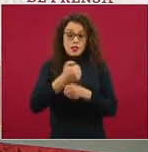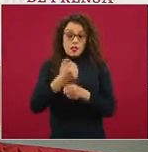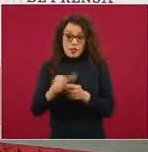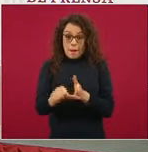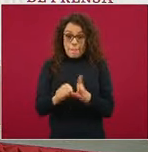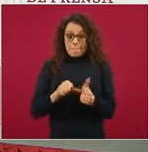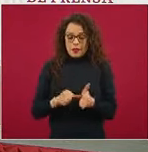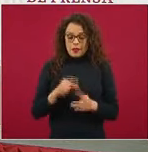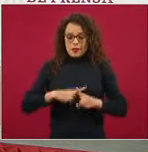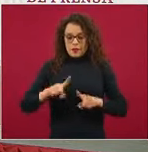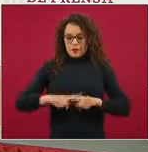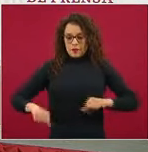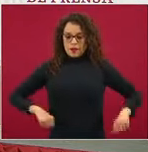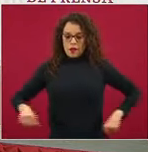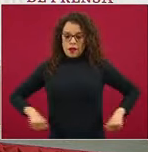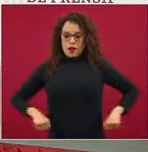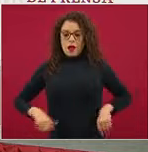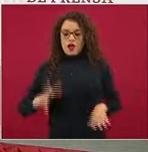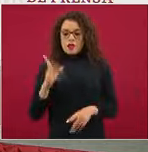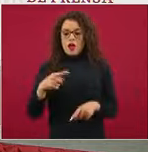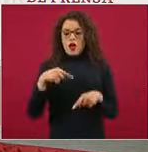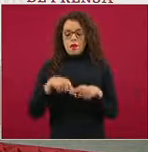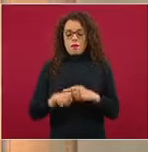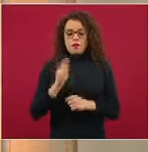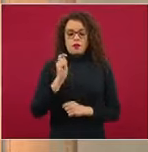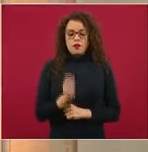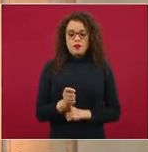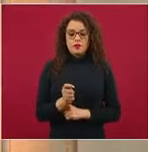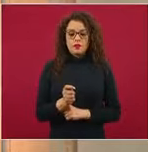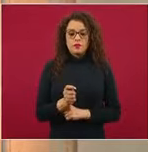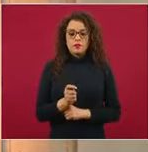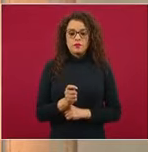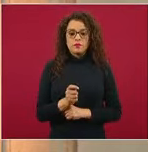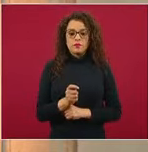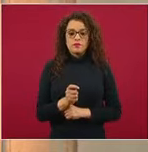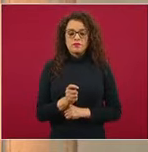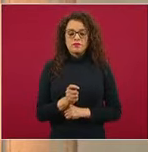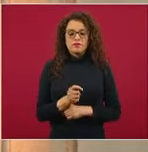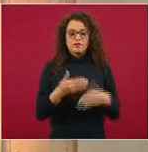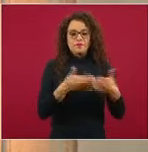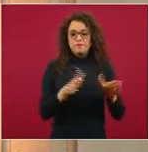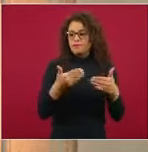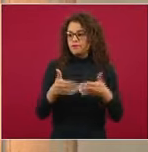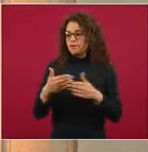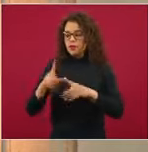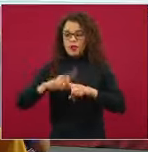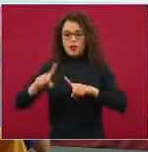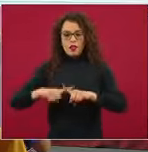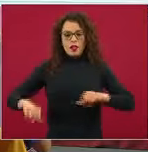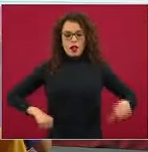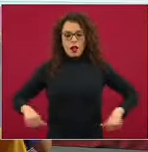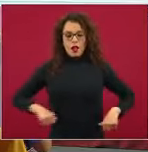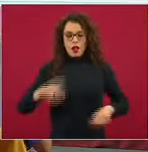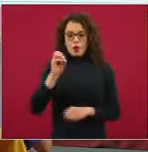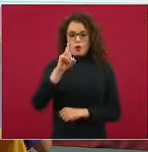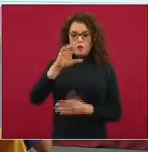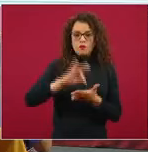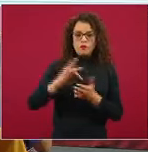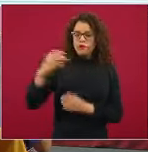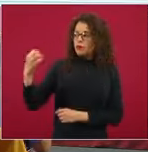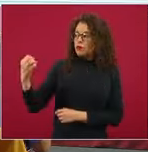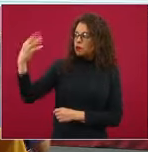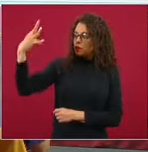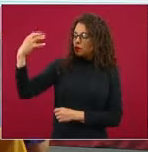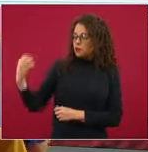estas actividades que han sido caracterizadas por la aplicación de las diferentes acciones que el semáforo de riesgo